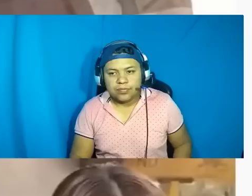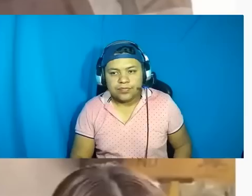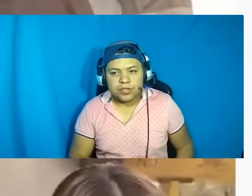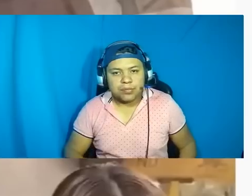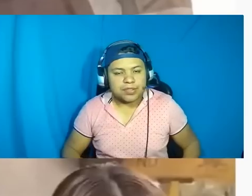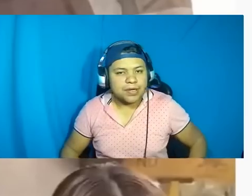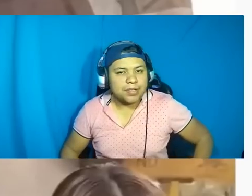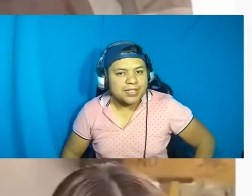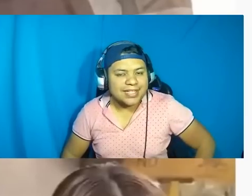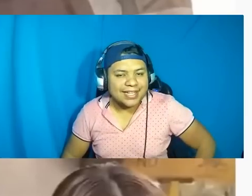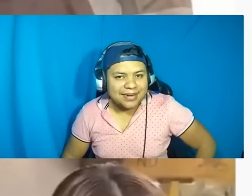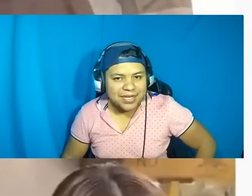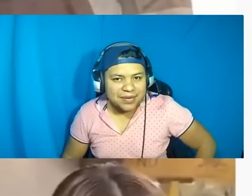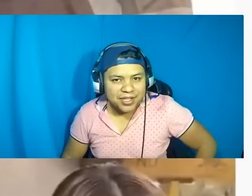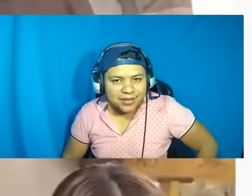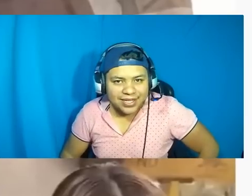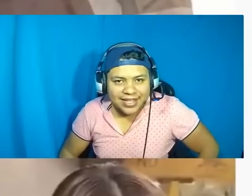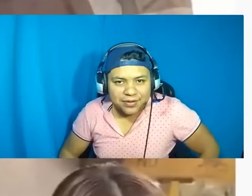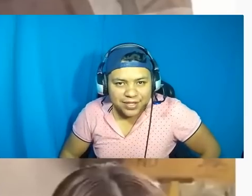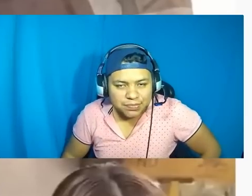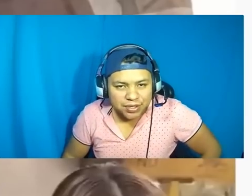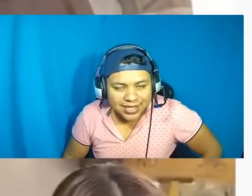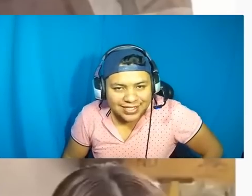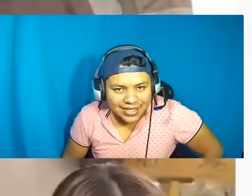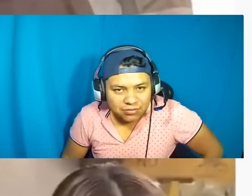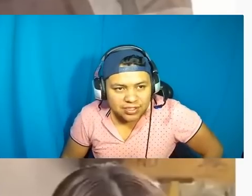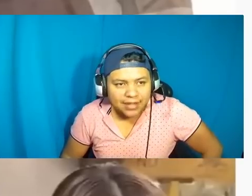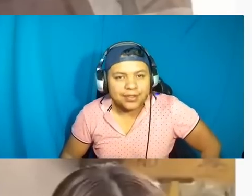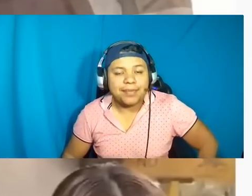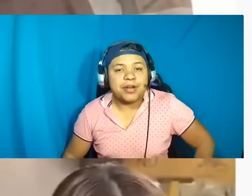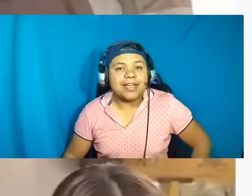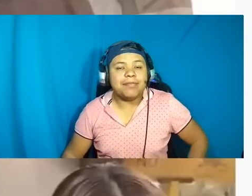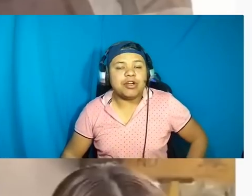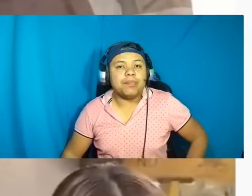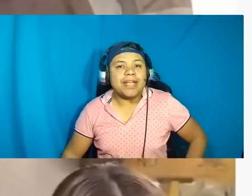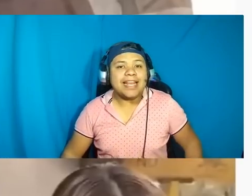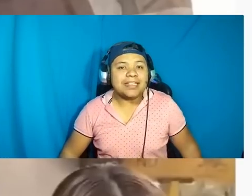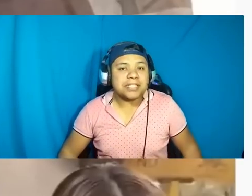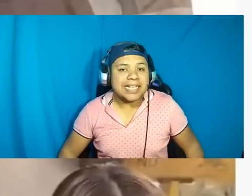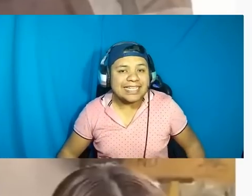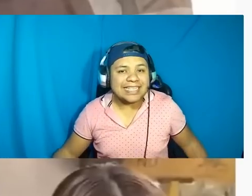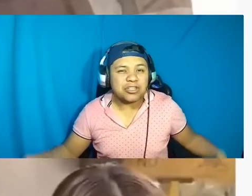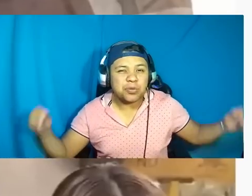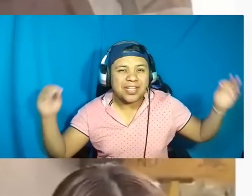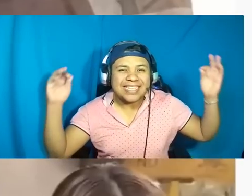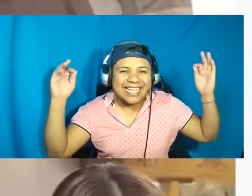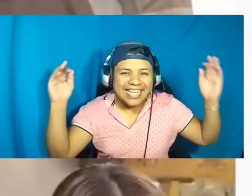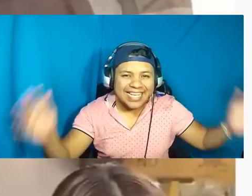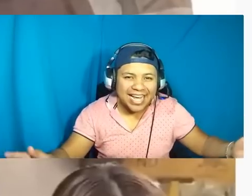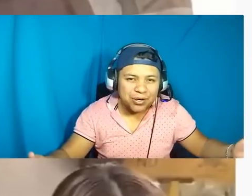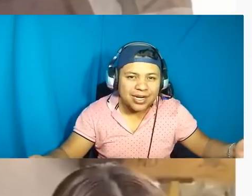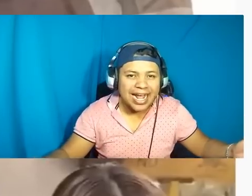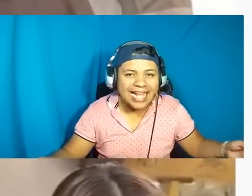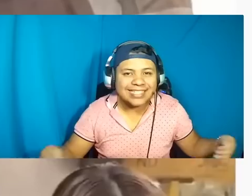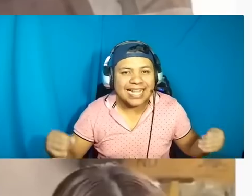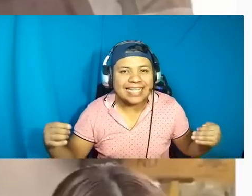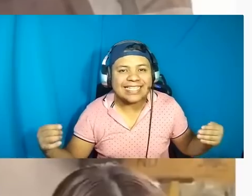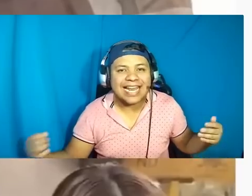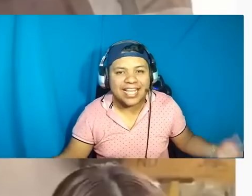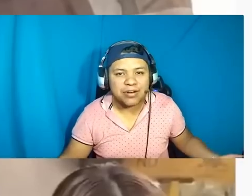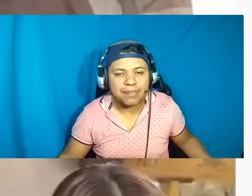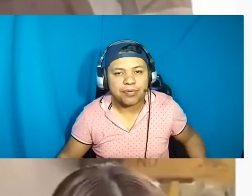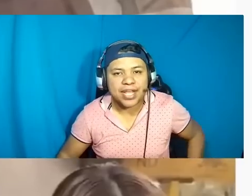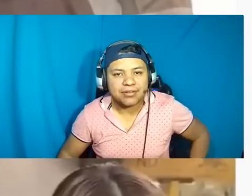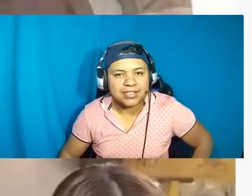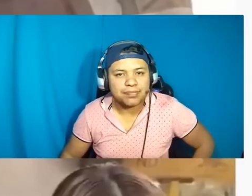pues bueno amigos hasta aquí termina el vídeo del día de hoy espero que les haya gustado ya vieron que mi compañera azul sánchez estuvo desde que llegaron hasta que